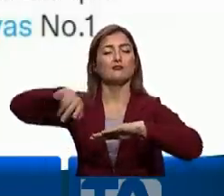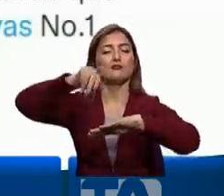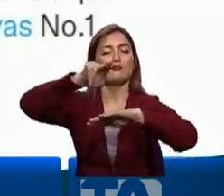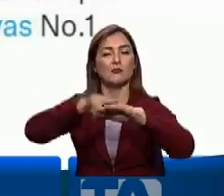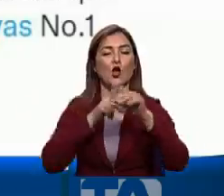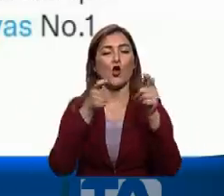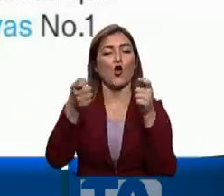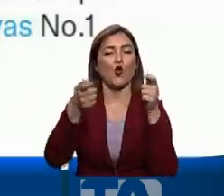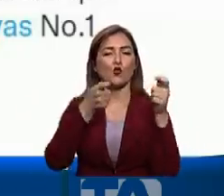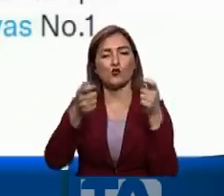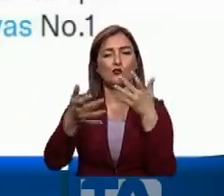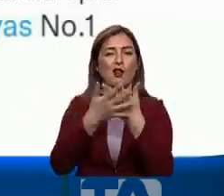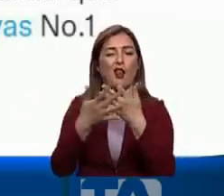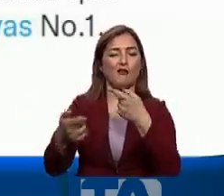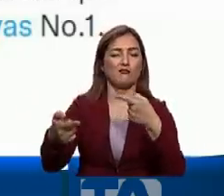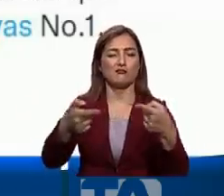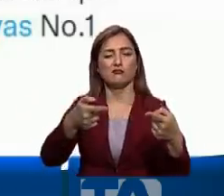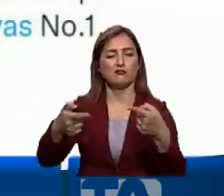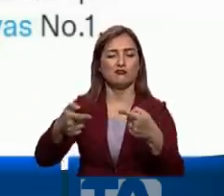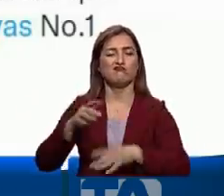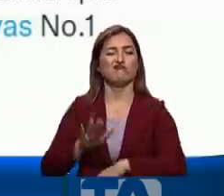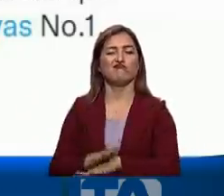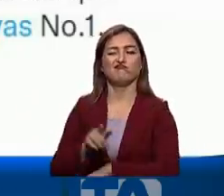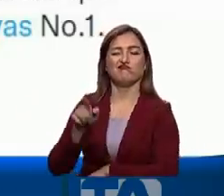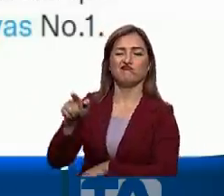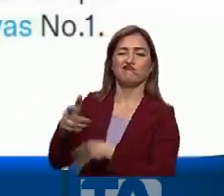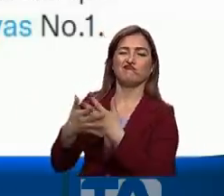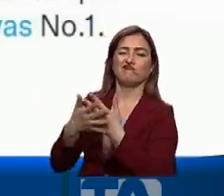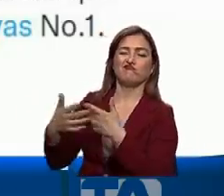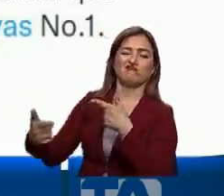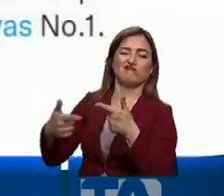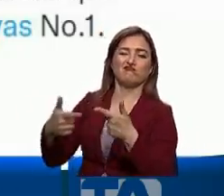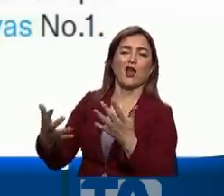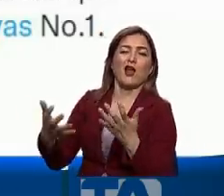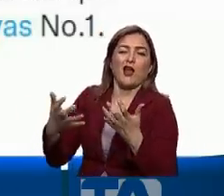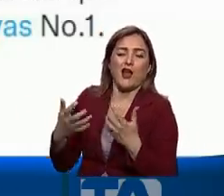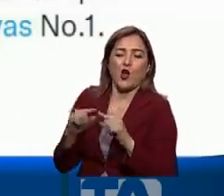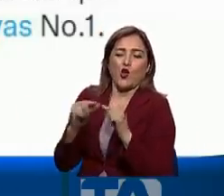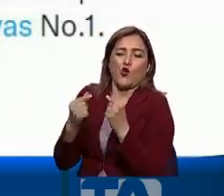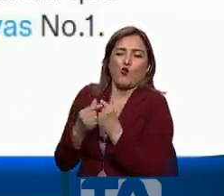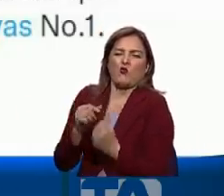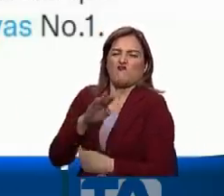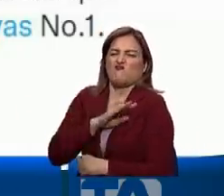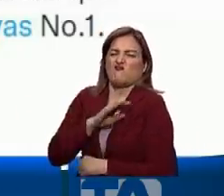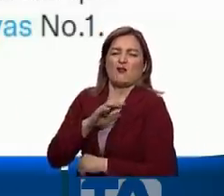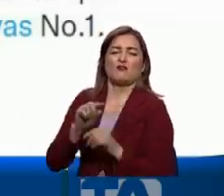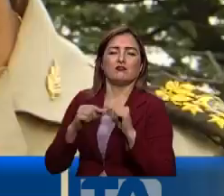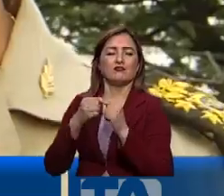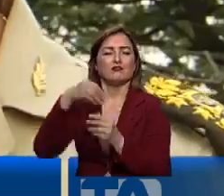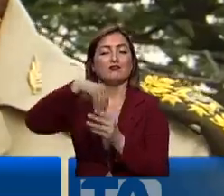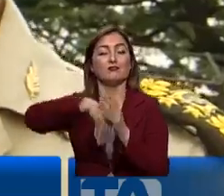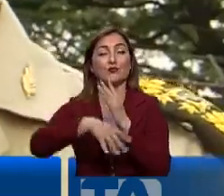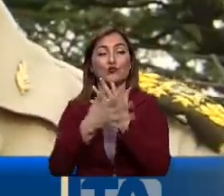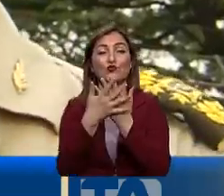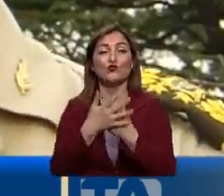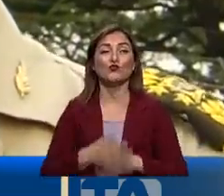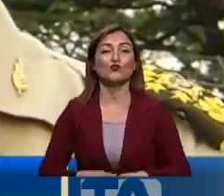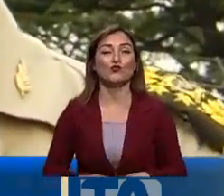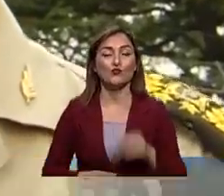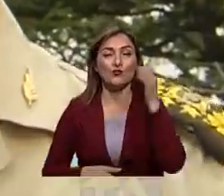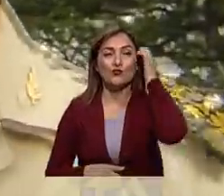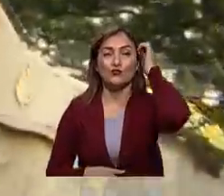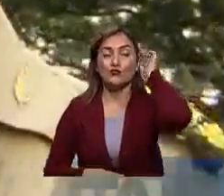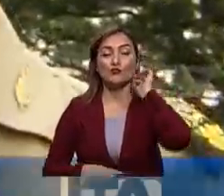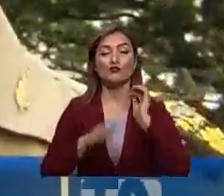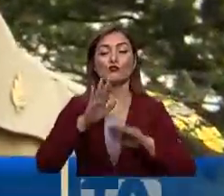Nacional para controlar nuevos incidentes provocados por privados de libertad que integran grupos delictivos en la penitenciaría. Producto de esto hay